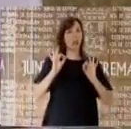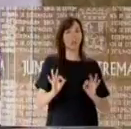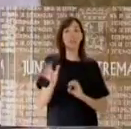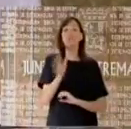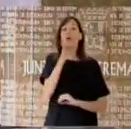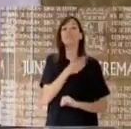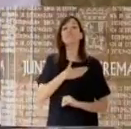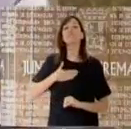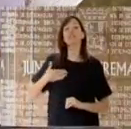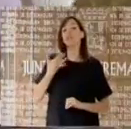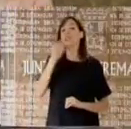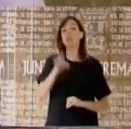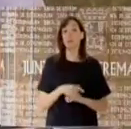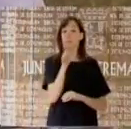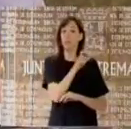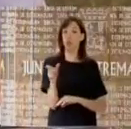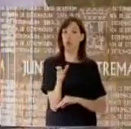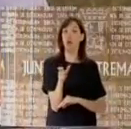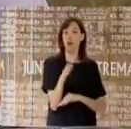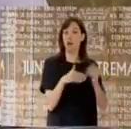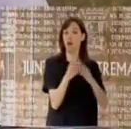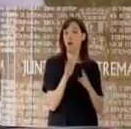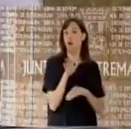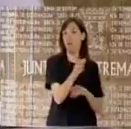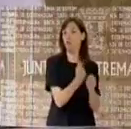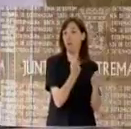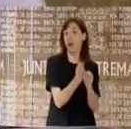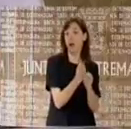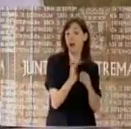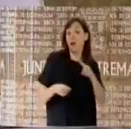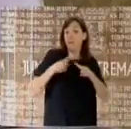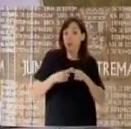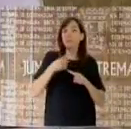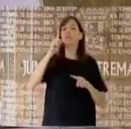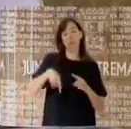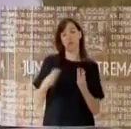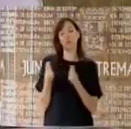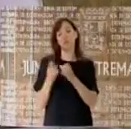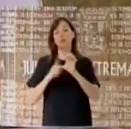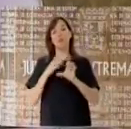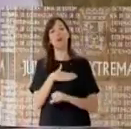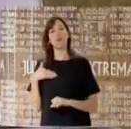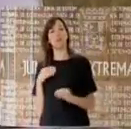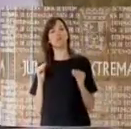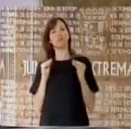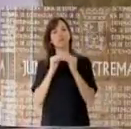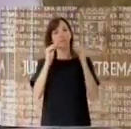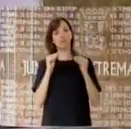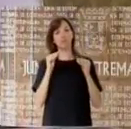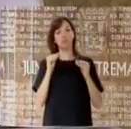regantes y porque esa es la voluntad de la Junta de Extremadura. Y espero y deseo que este proyecto